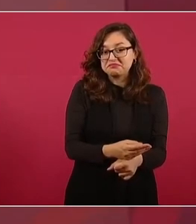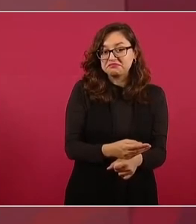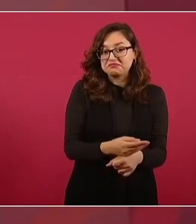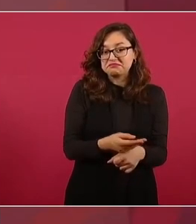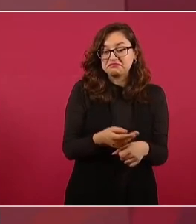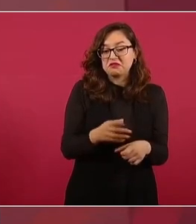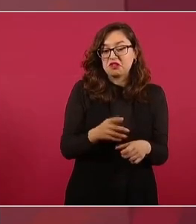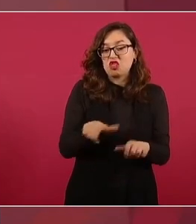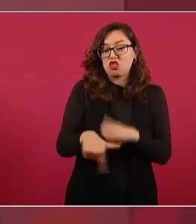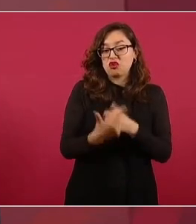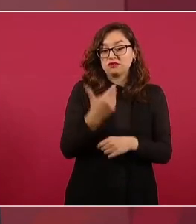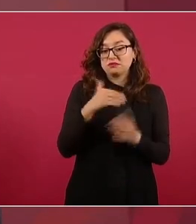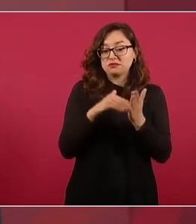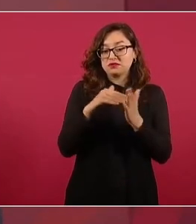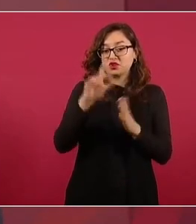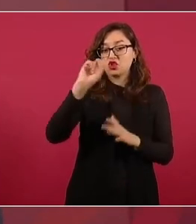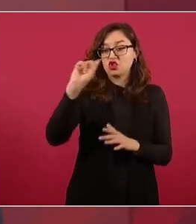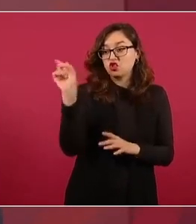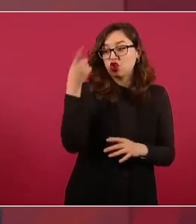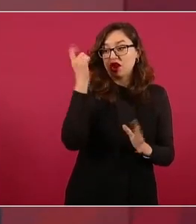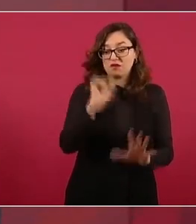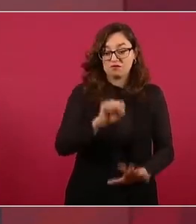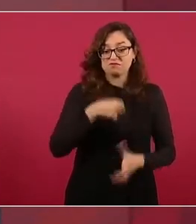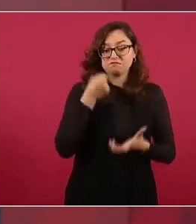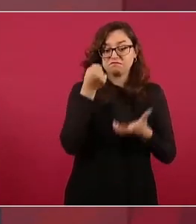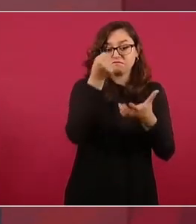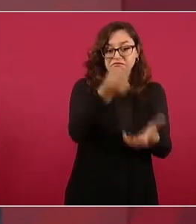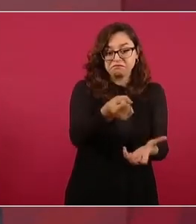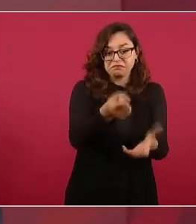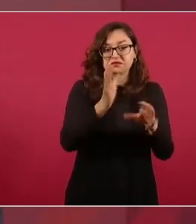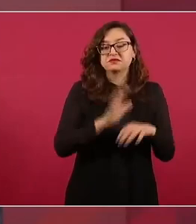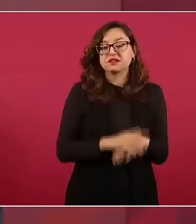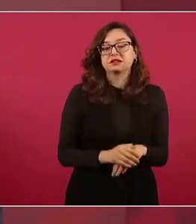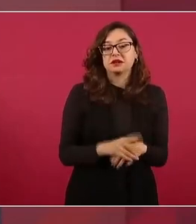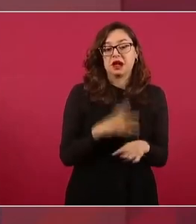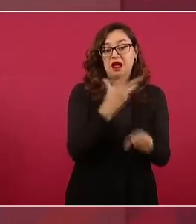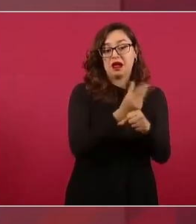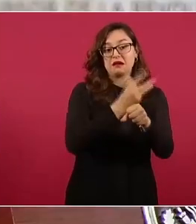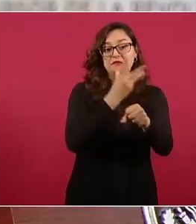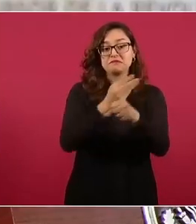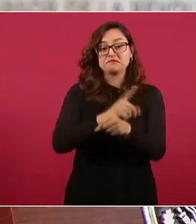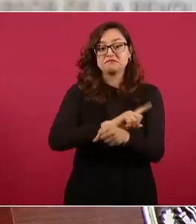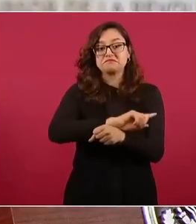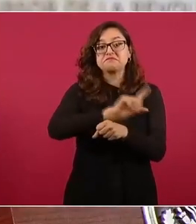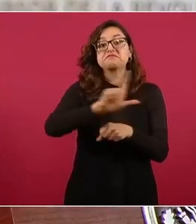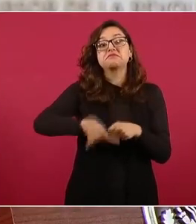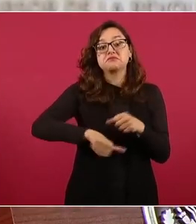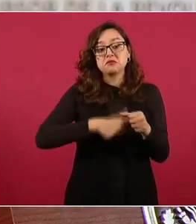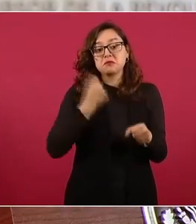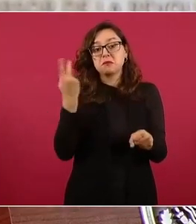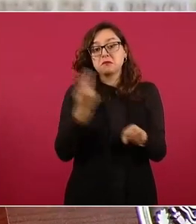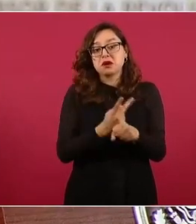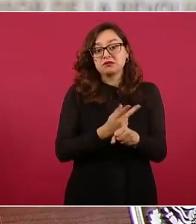la producción de gasolina en estas 3 refinerías